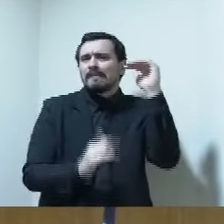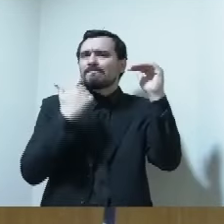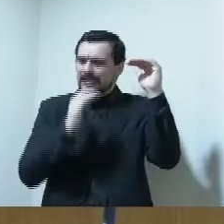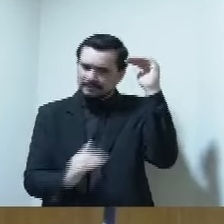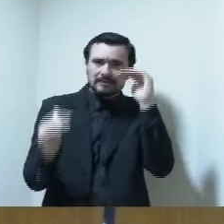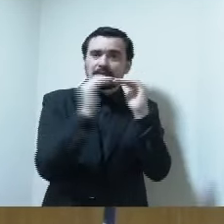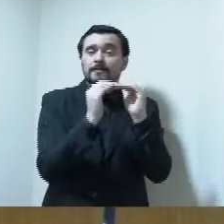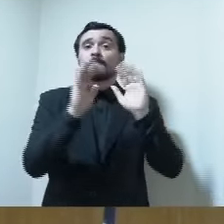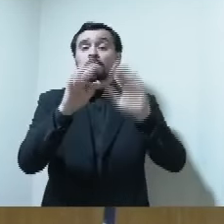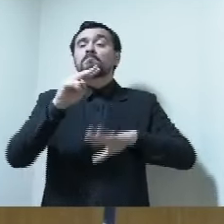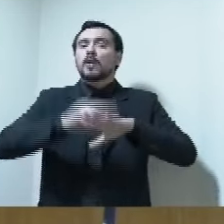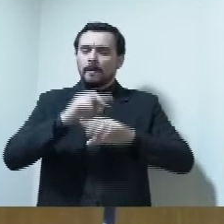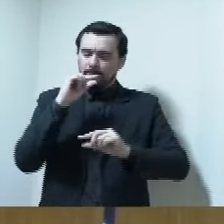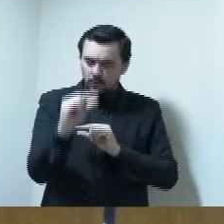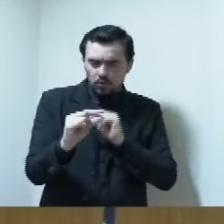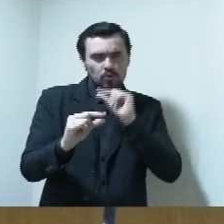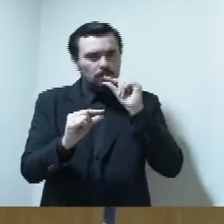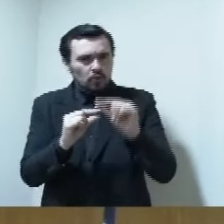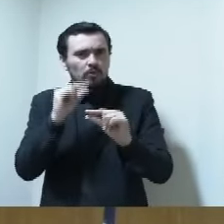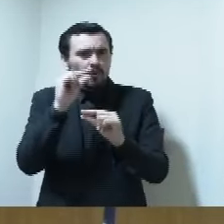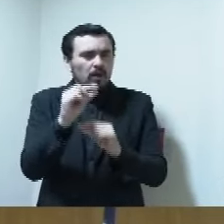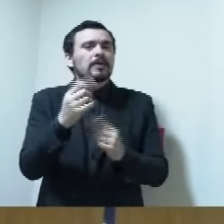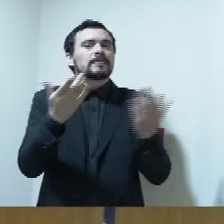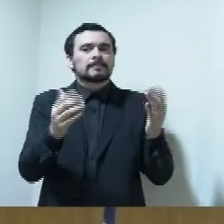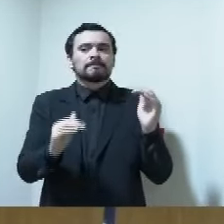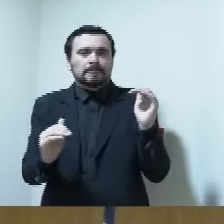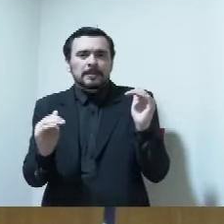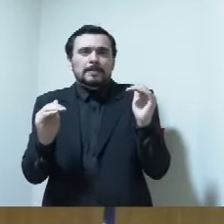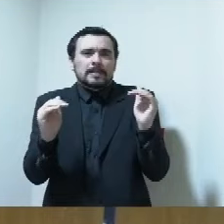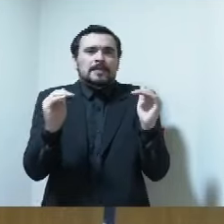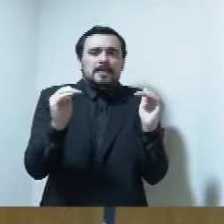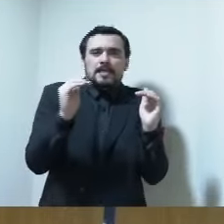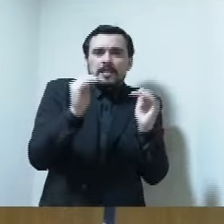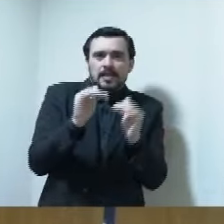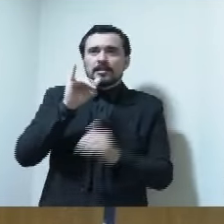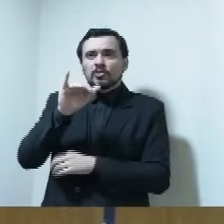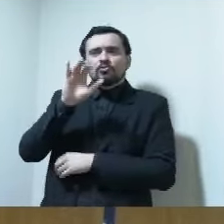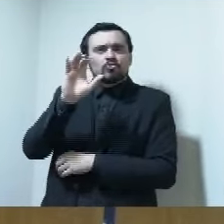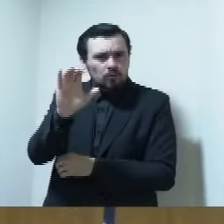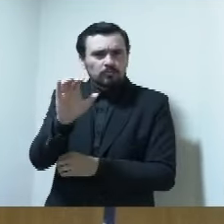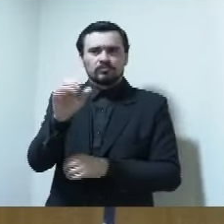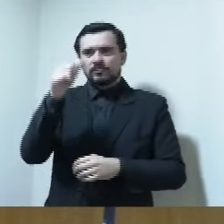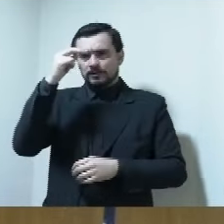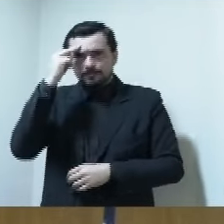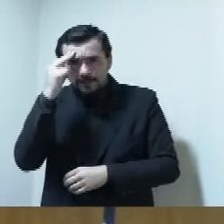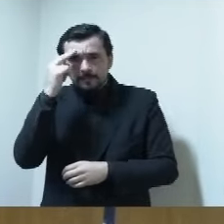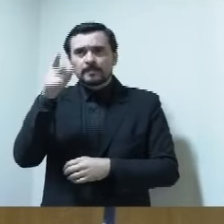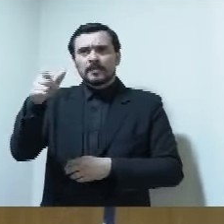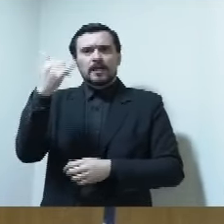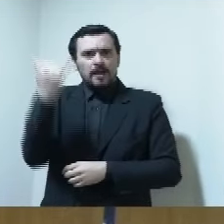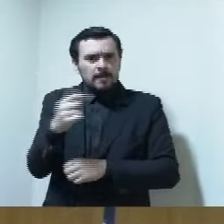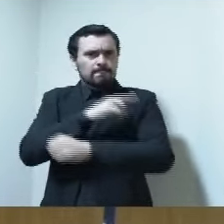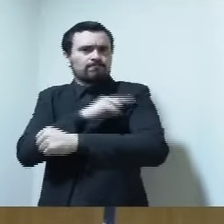Paraguay lentamente fue construyendo una nueva institucionalidad, con un crecimiento económico que en algunos años fue el mayor